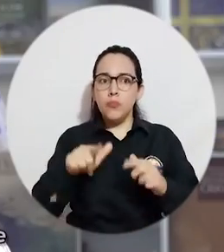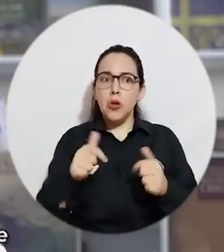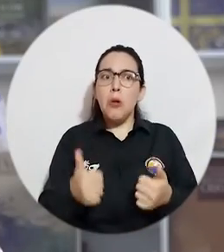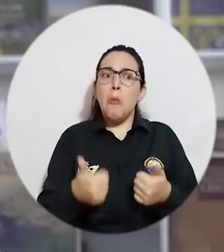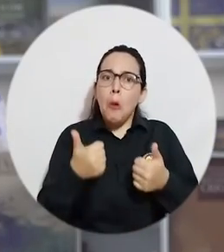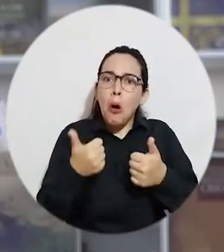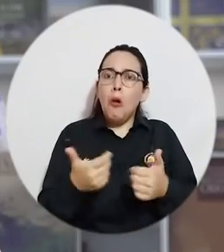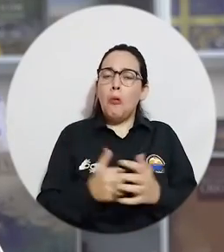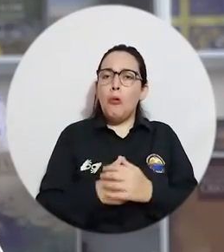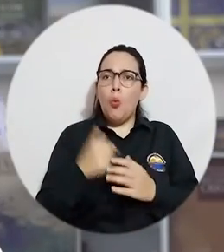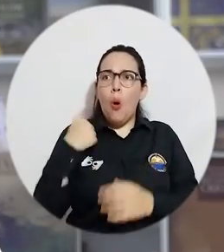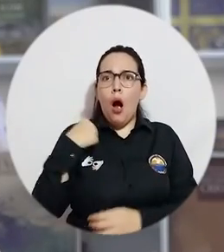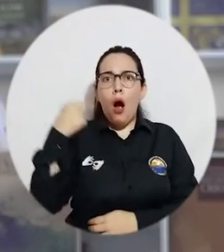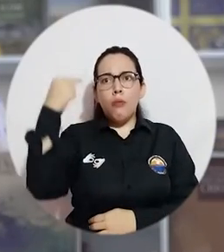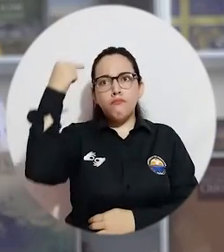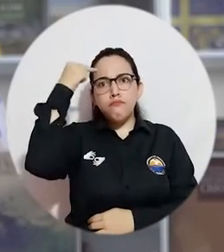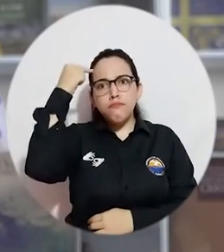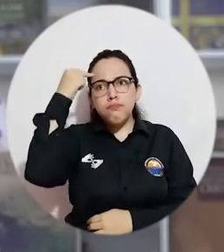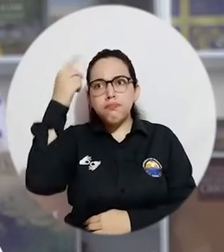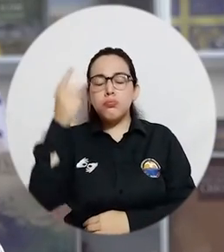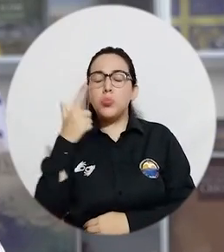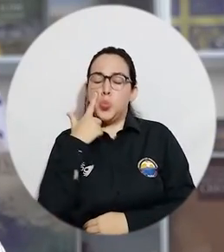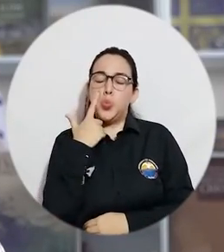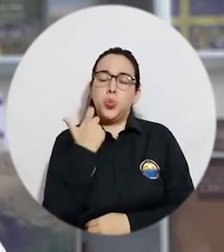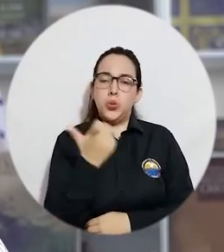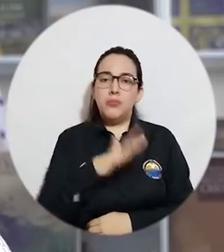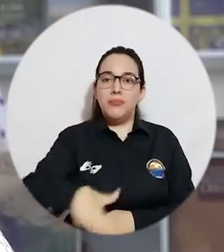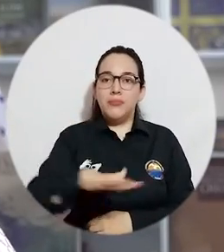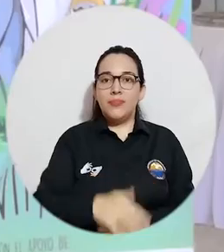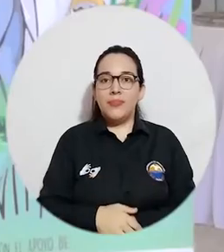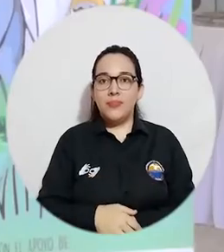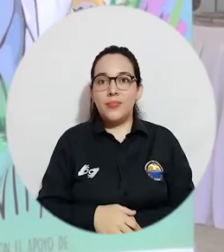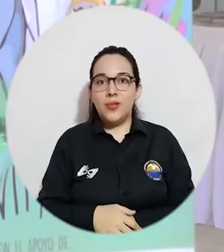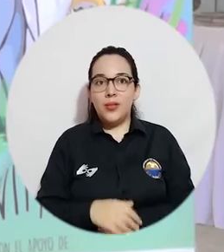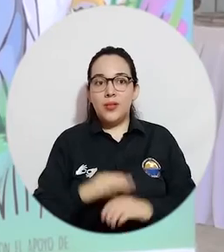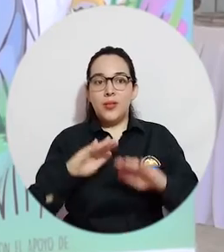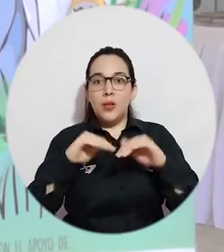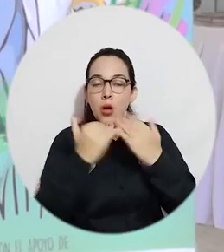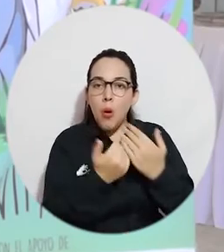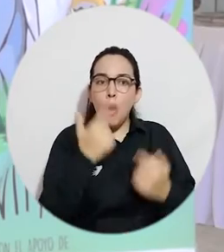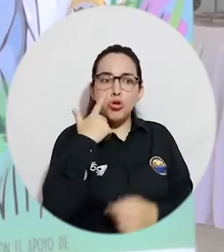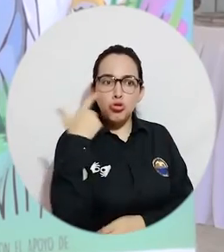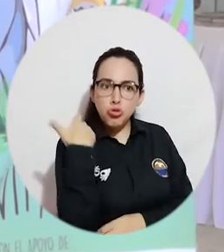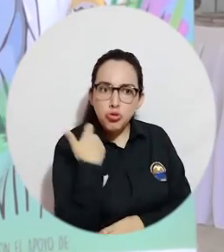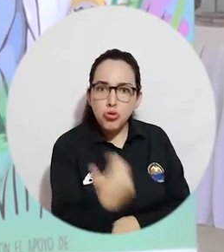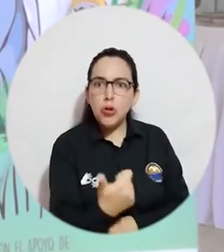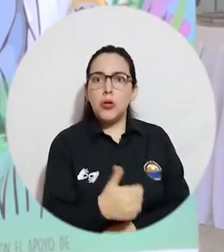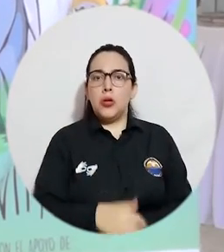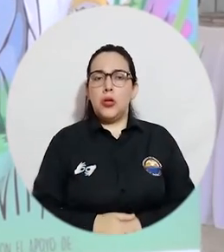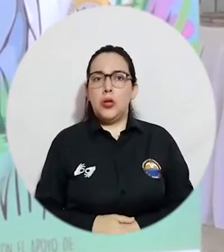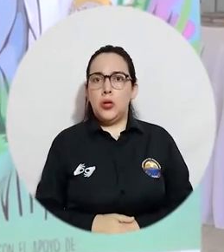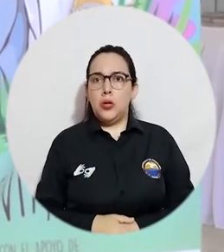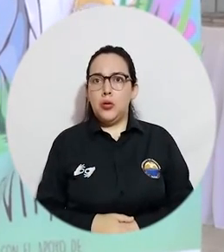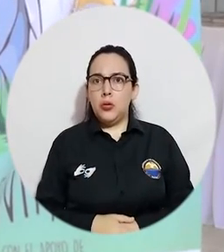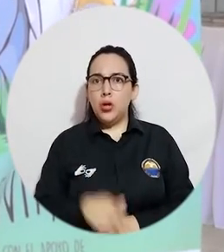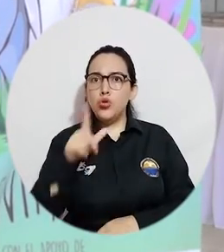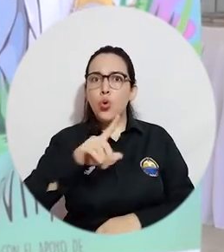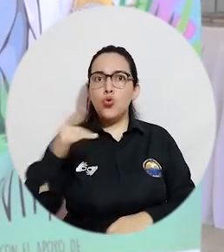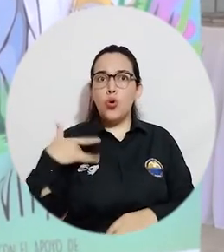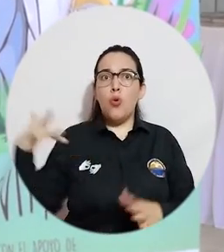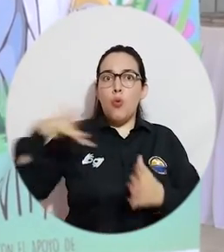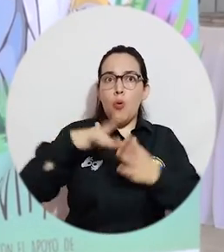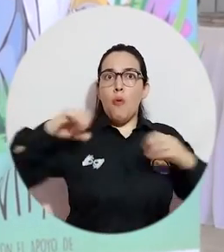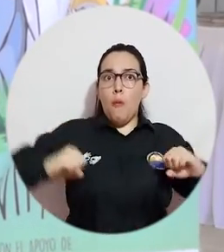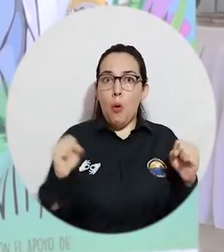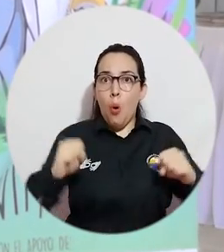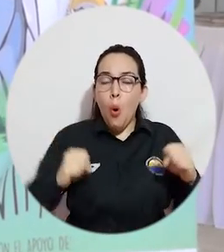como algo muy productivo de mentalidad, me parece muy chévere. Me llevé dos libros muy bacanos, de que vienen